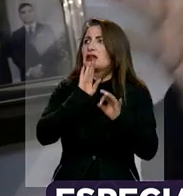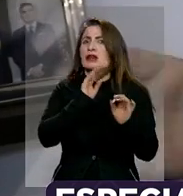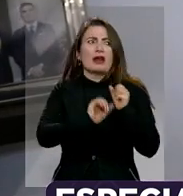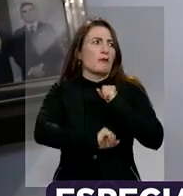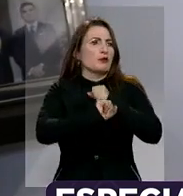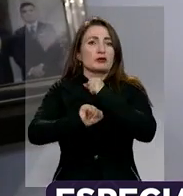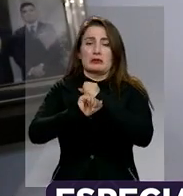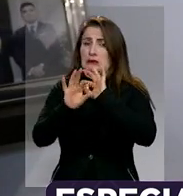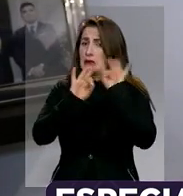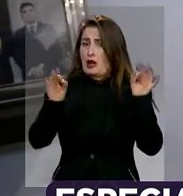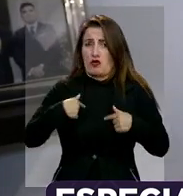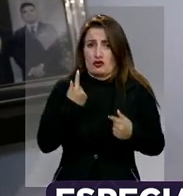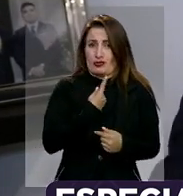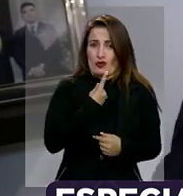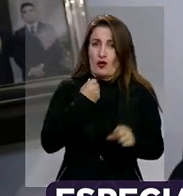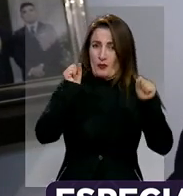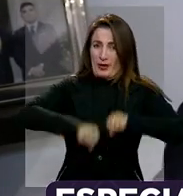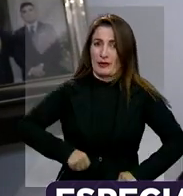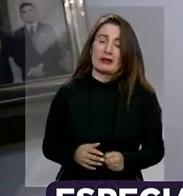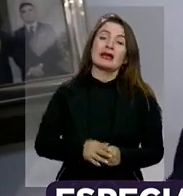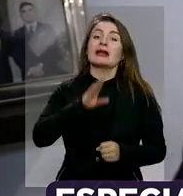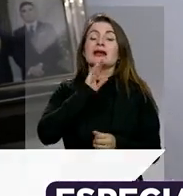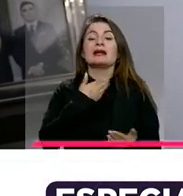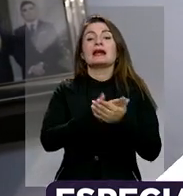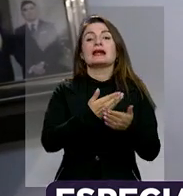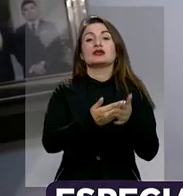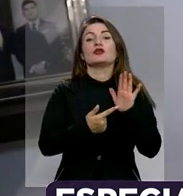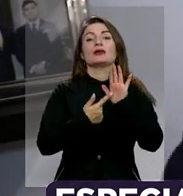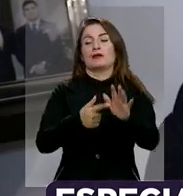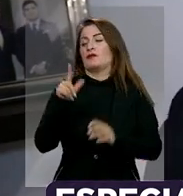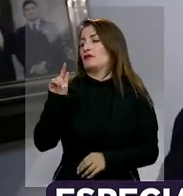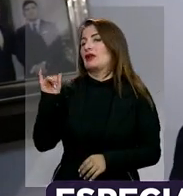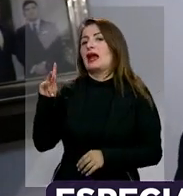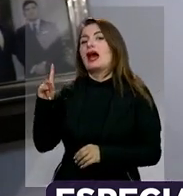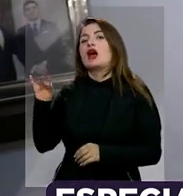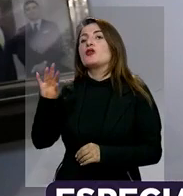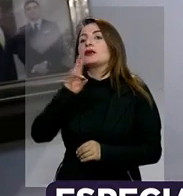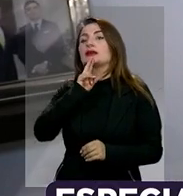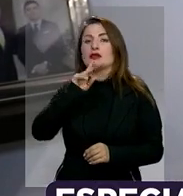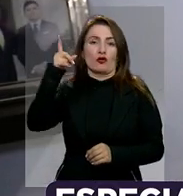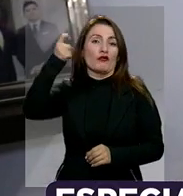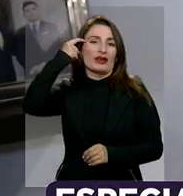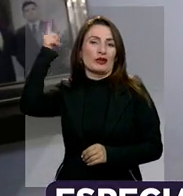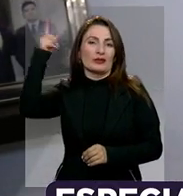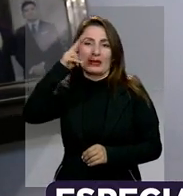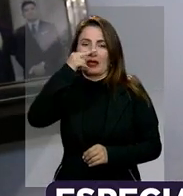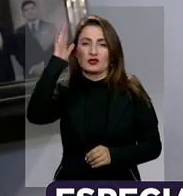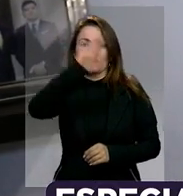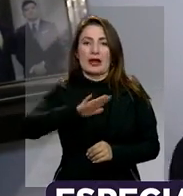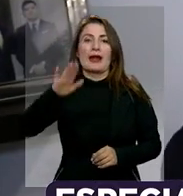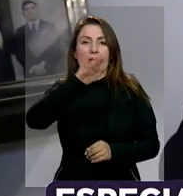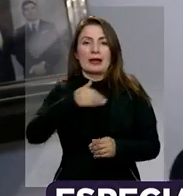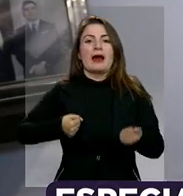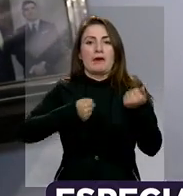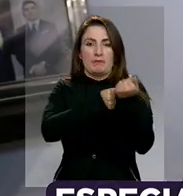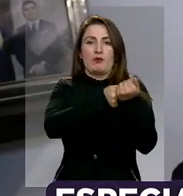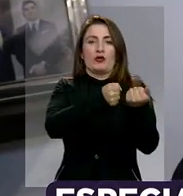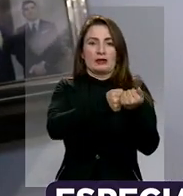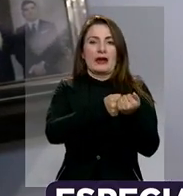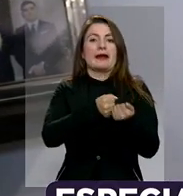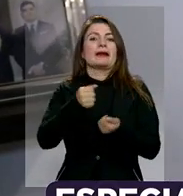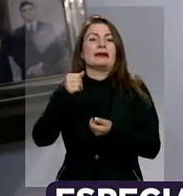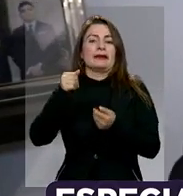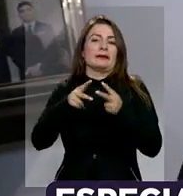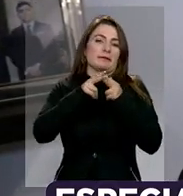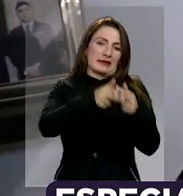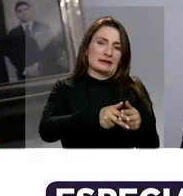le dé el respaldo a la operación de crédito, porque esa función de fiador la va a cumplir el Gobierno Nacional. El Gobierno Nacional va a respaldar el crédito